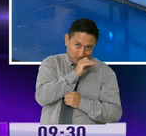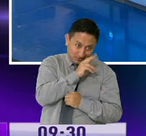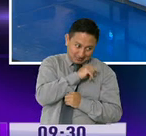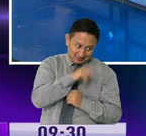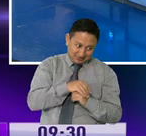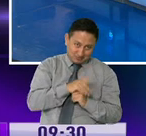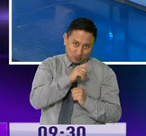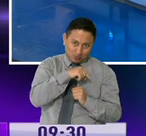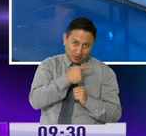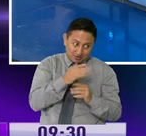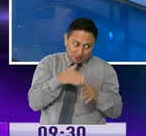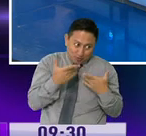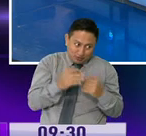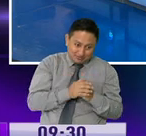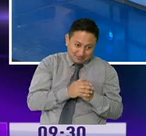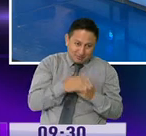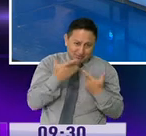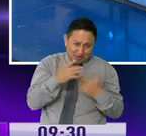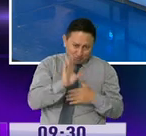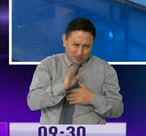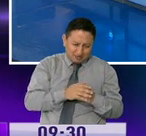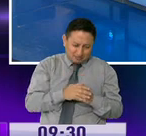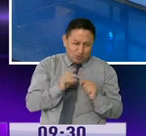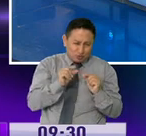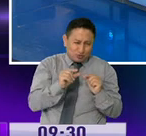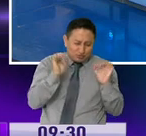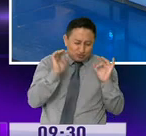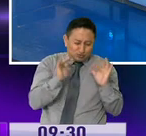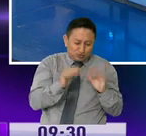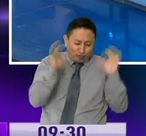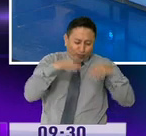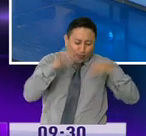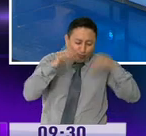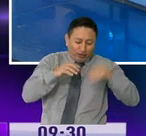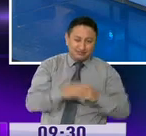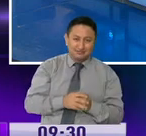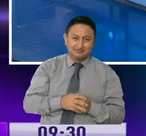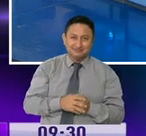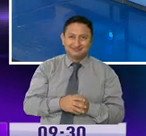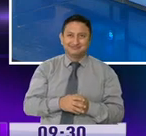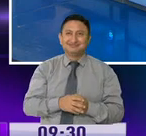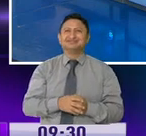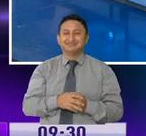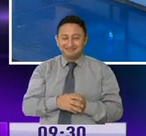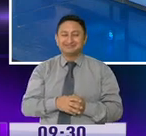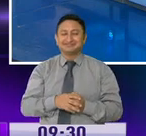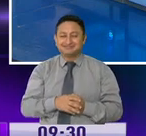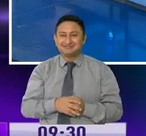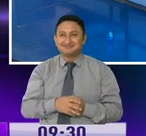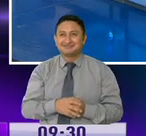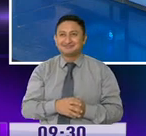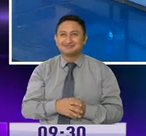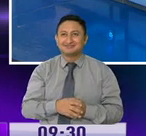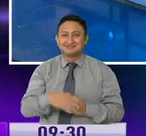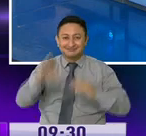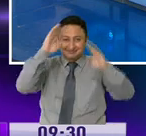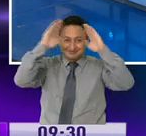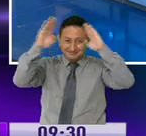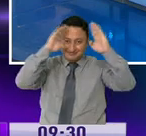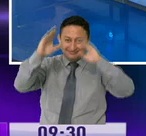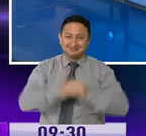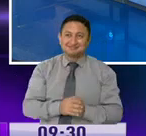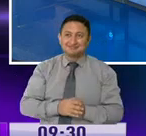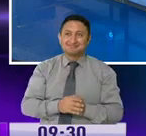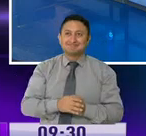estamos... ¿Cómo? Vamos a mandar un poco de frío. Sí. Tal cual, más así. O menos. Oiga, mi querido. Hola, querido.